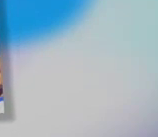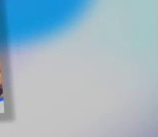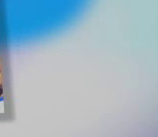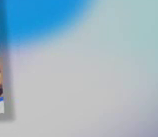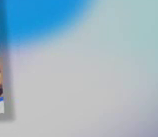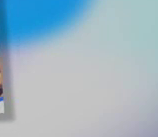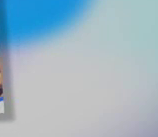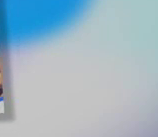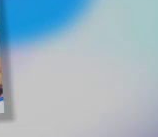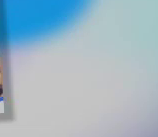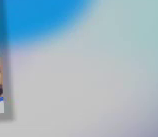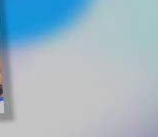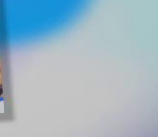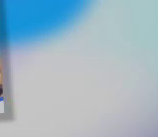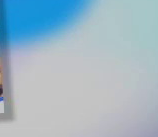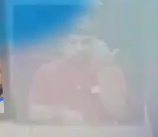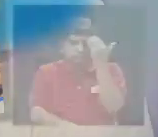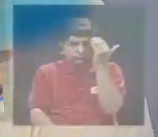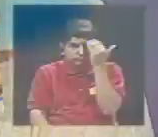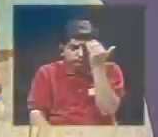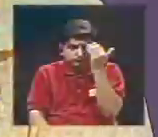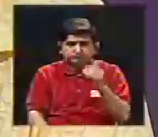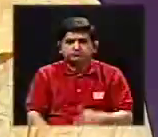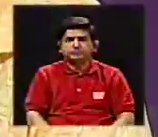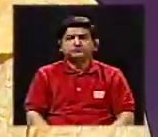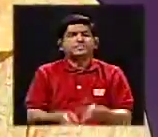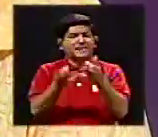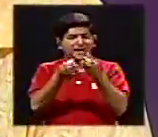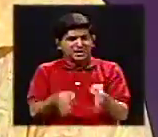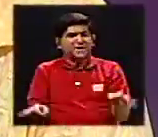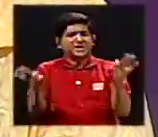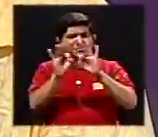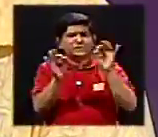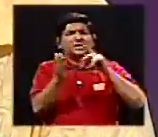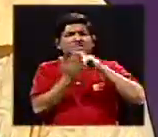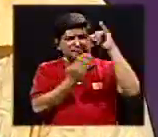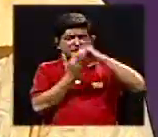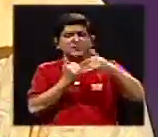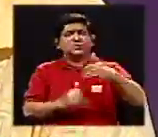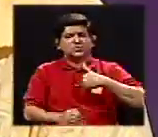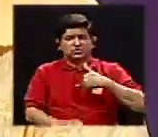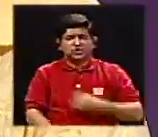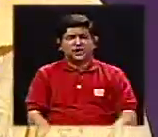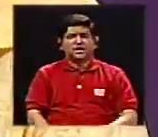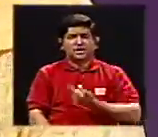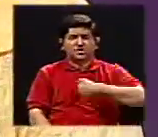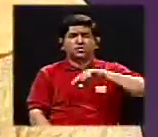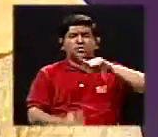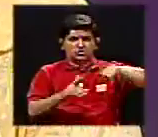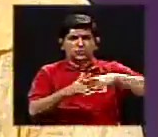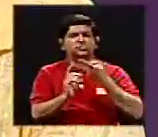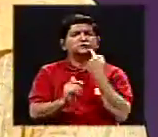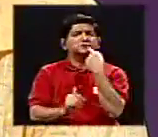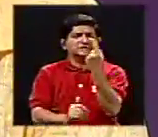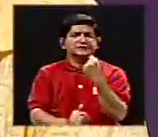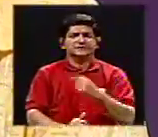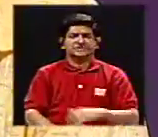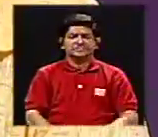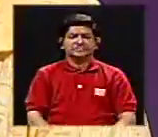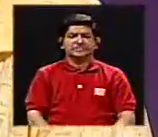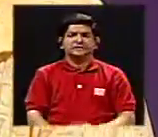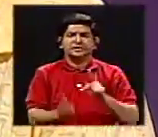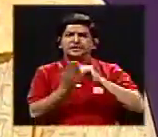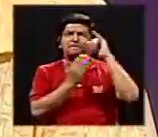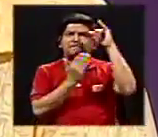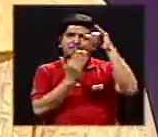la población, que la gente sepa la importancia de este proyecto. Vamos a empezar diciendo que